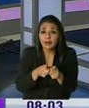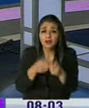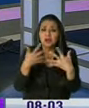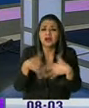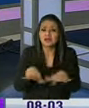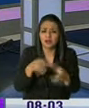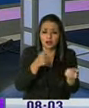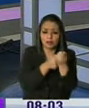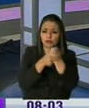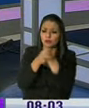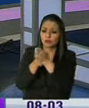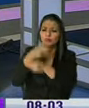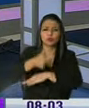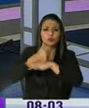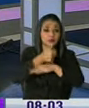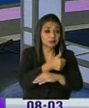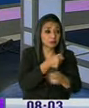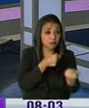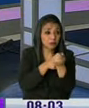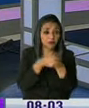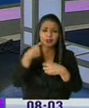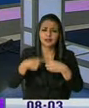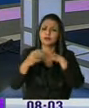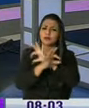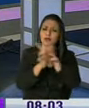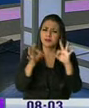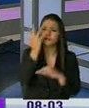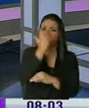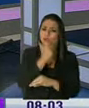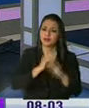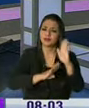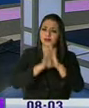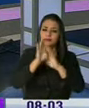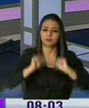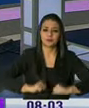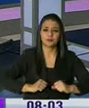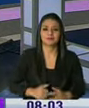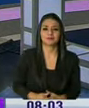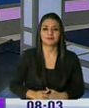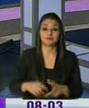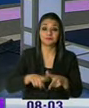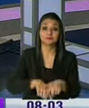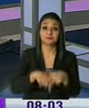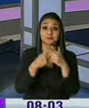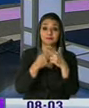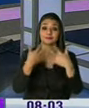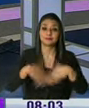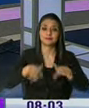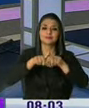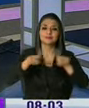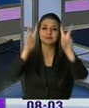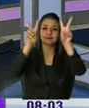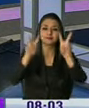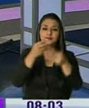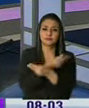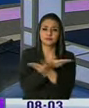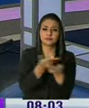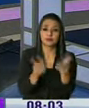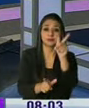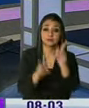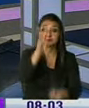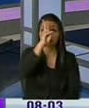entre las autoridades, también los ciudadanos, para que nuestra ciudad se vea linda y desarrollada. Usted lo ha dicho, comencemos. Hay varias informaciones, los pillos